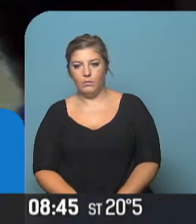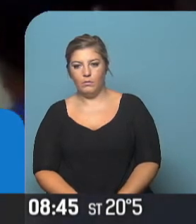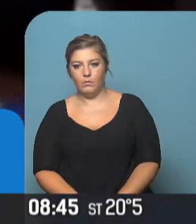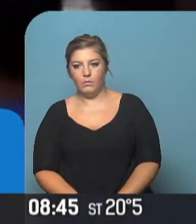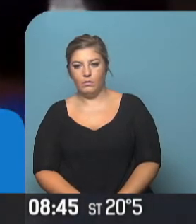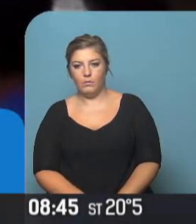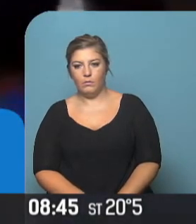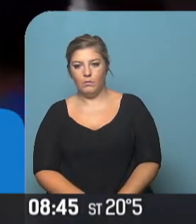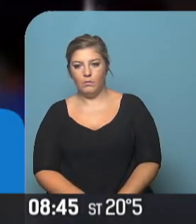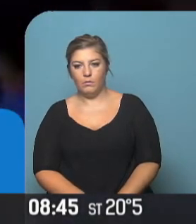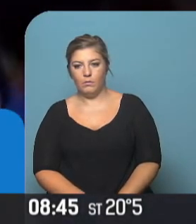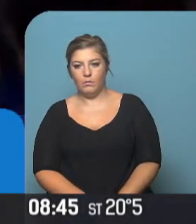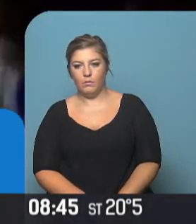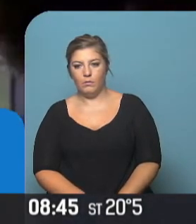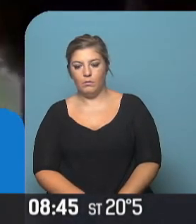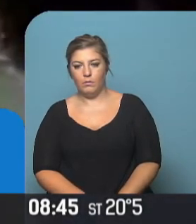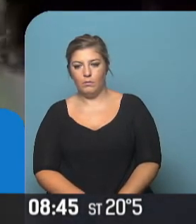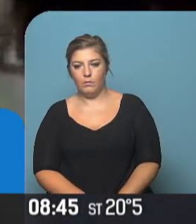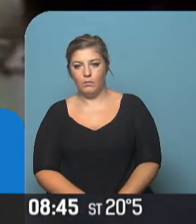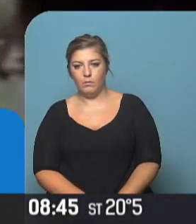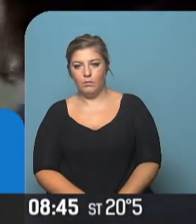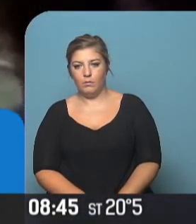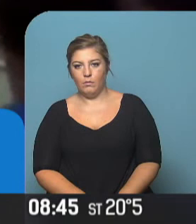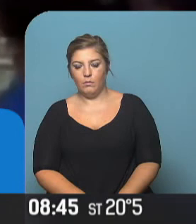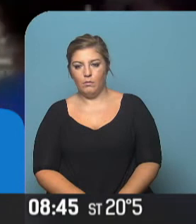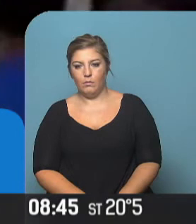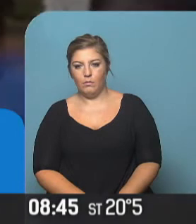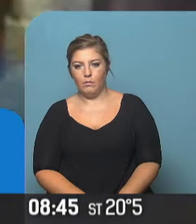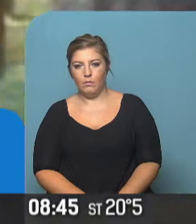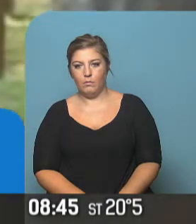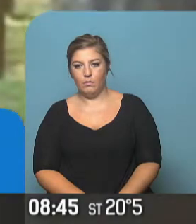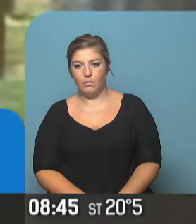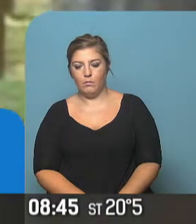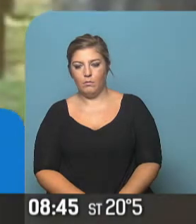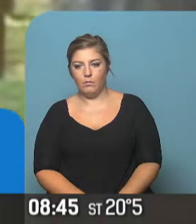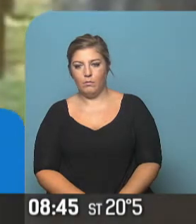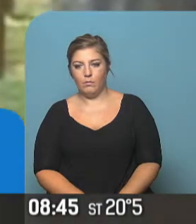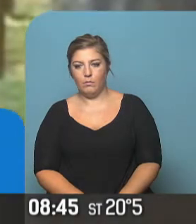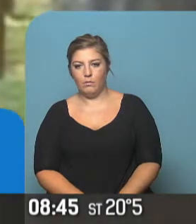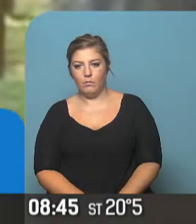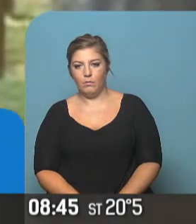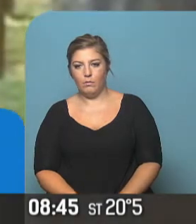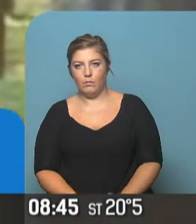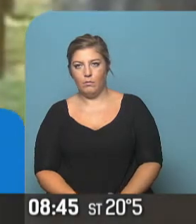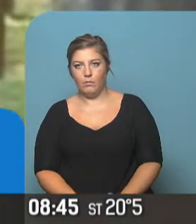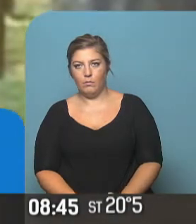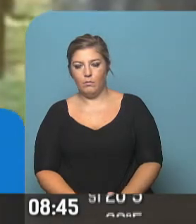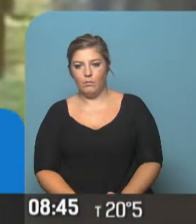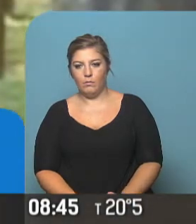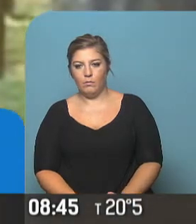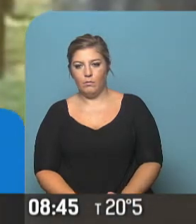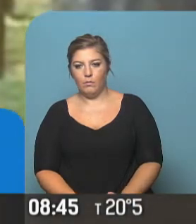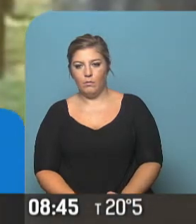el escenario ya estaba completamente la mamá de camila y la fiscal que llegó rápidamente al lugar fueron